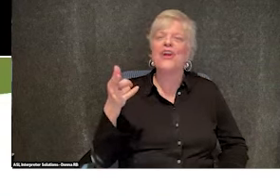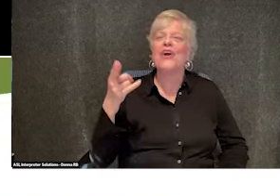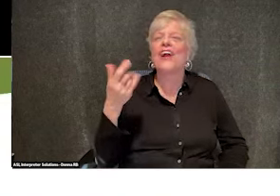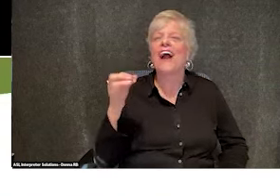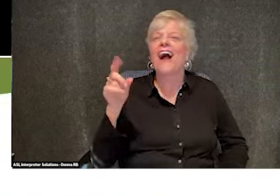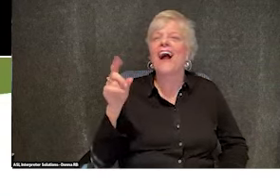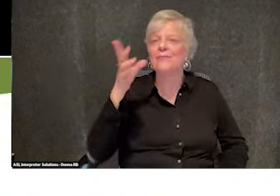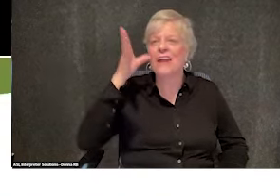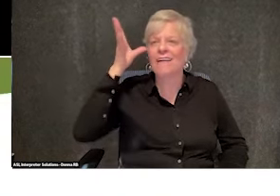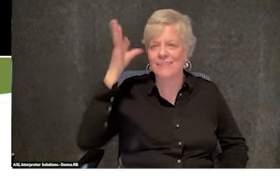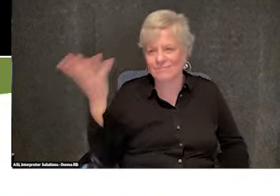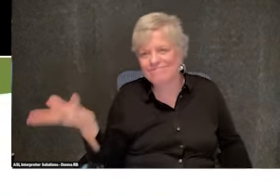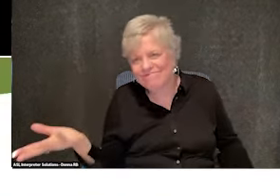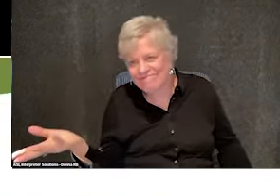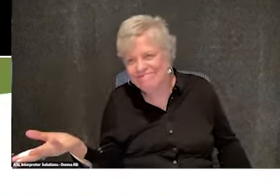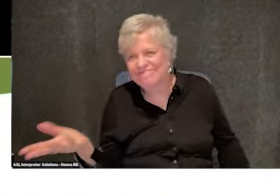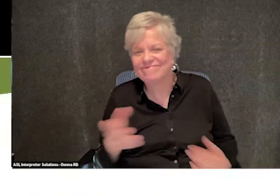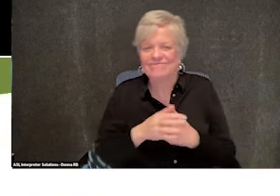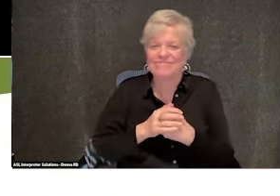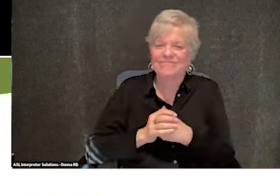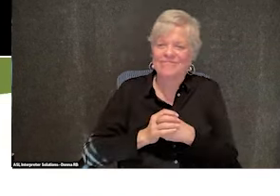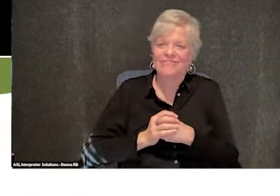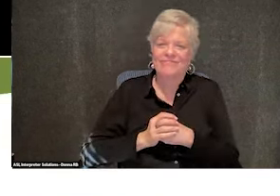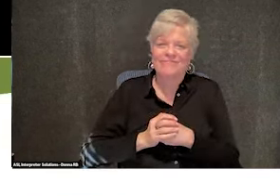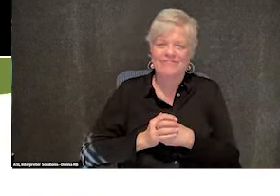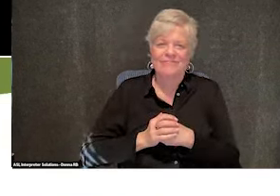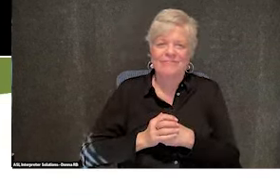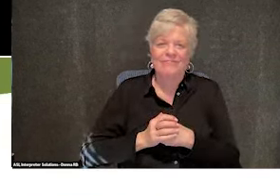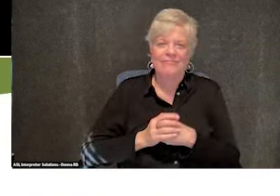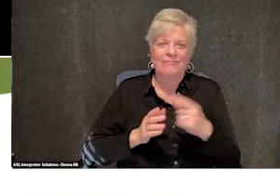Y sí, ahí al lado es mi hermana.